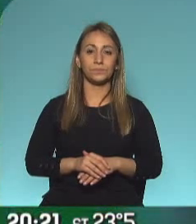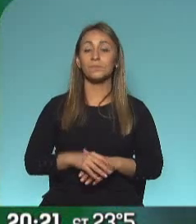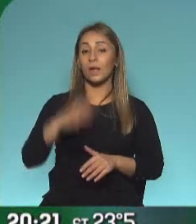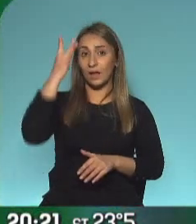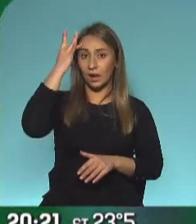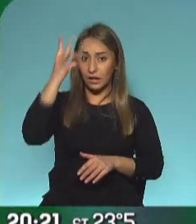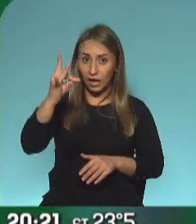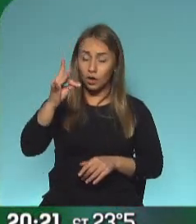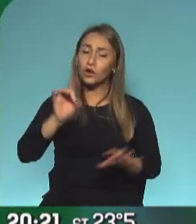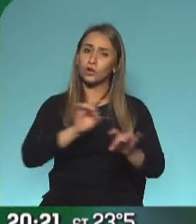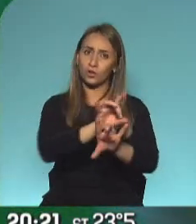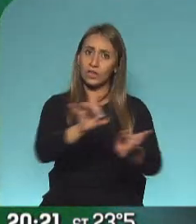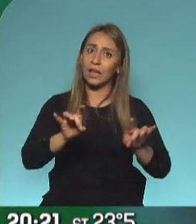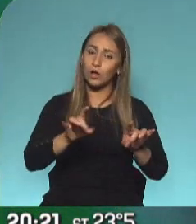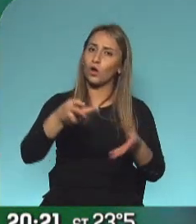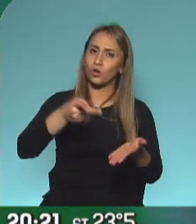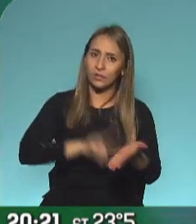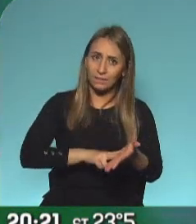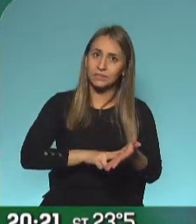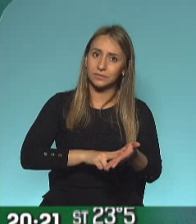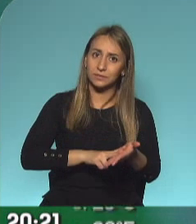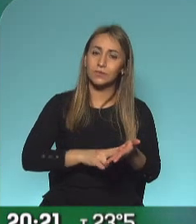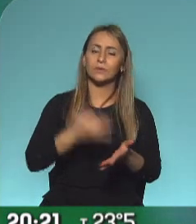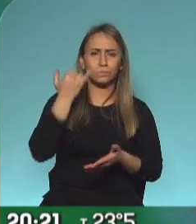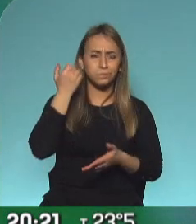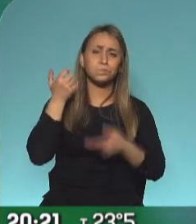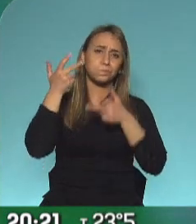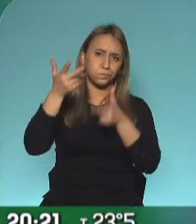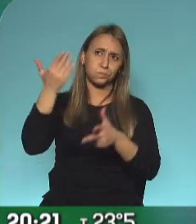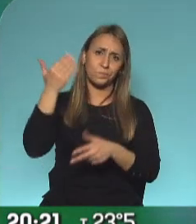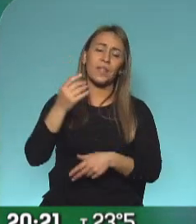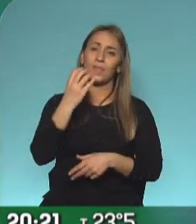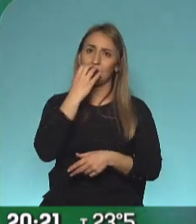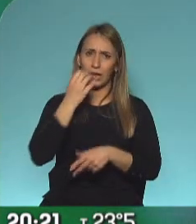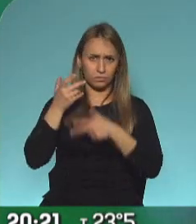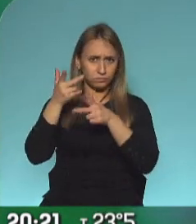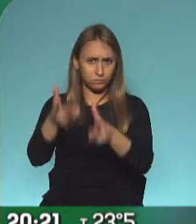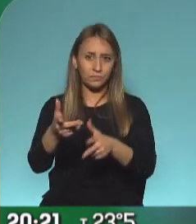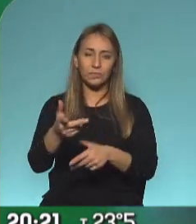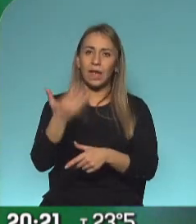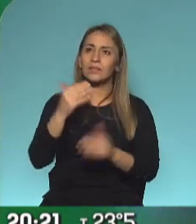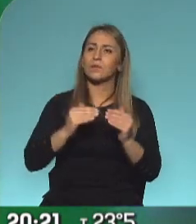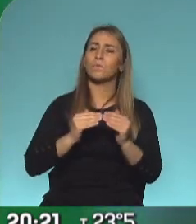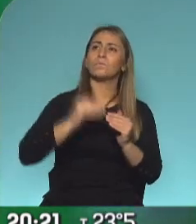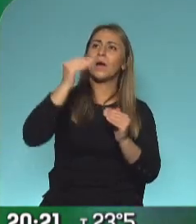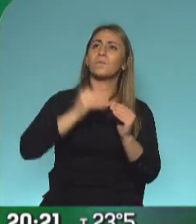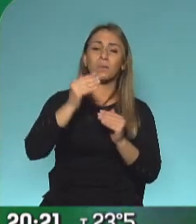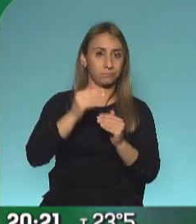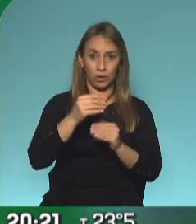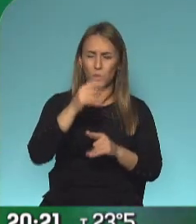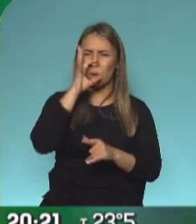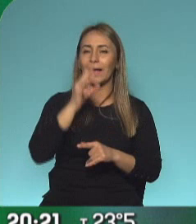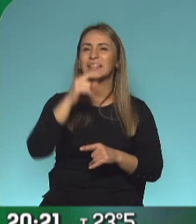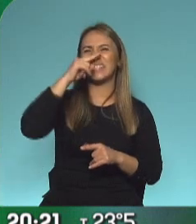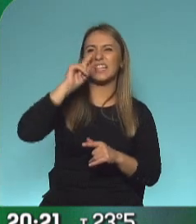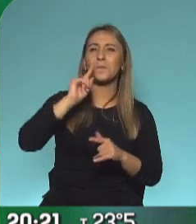Récord de contagios, una vez más, ya lo ha dicho Diana, nunca habíamos superado la barrera de 7.000